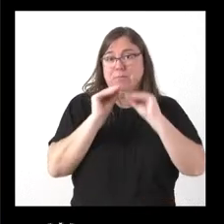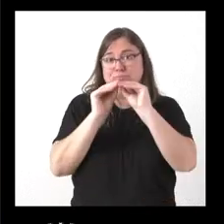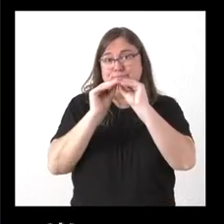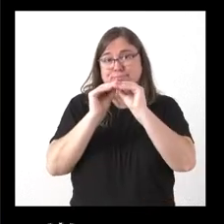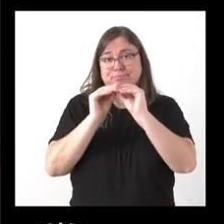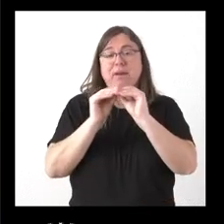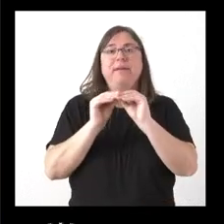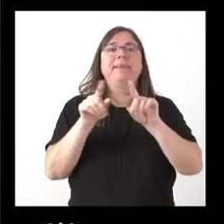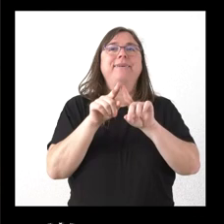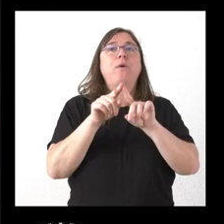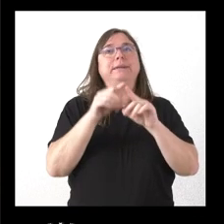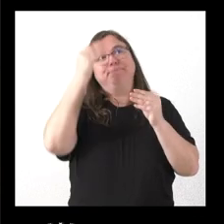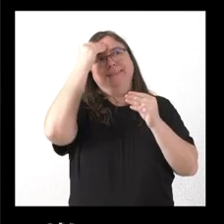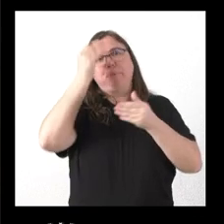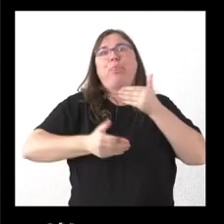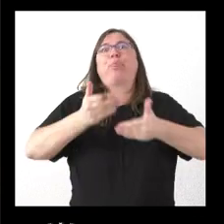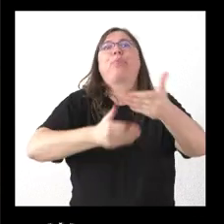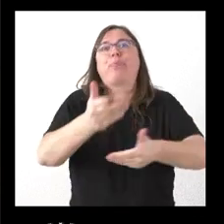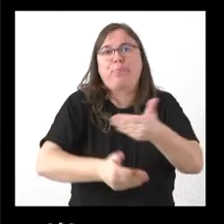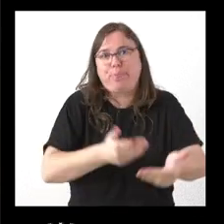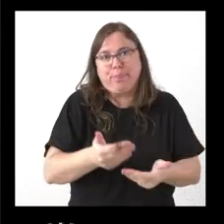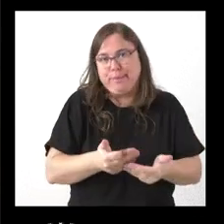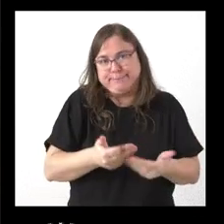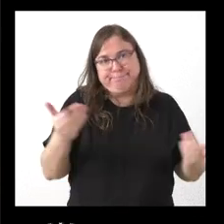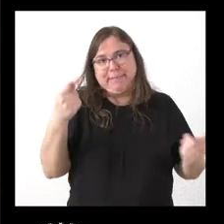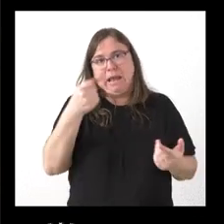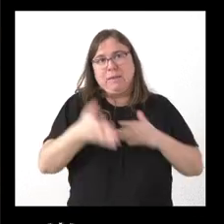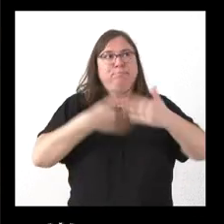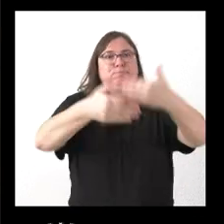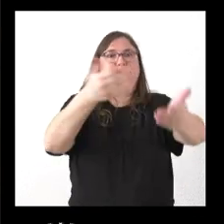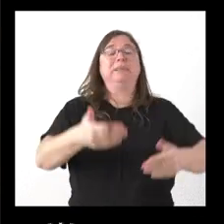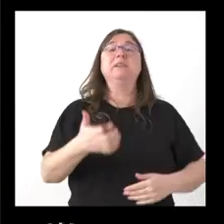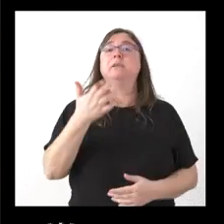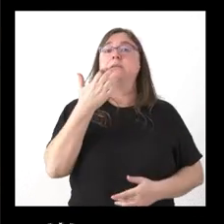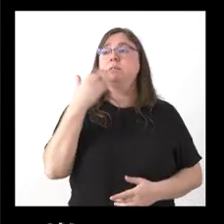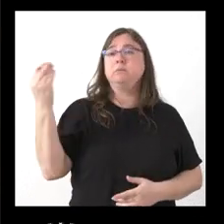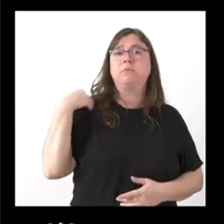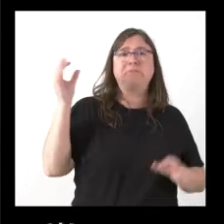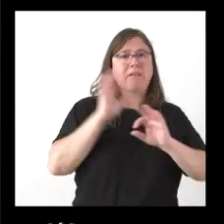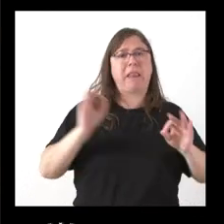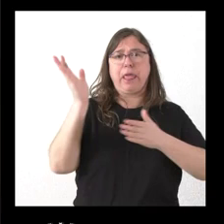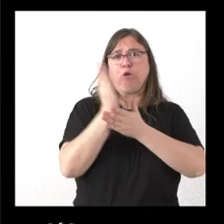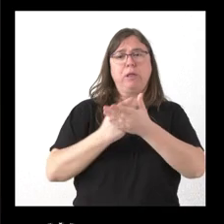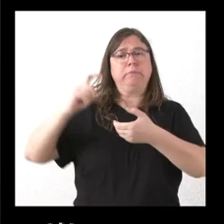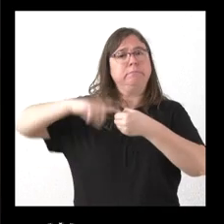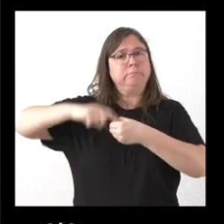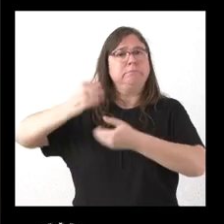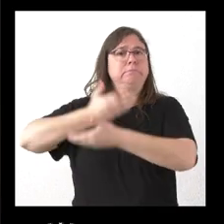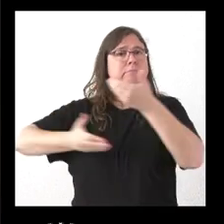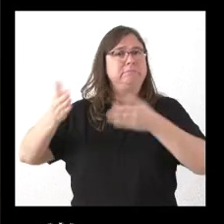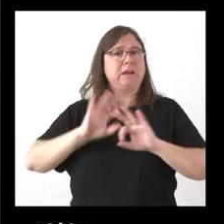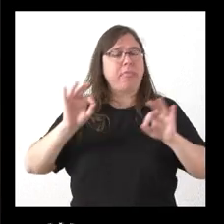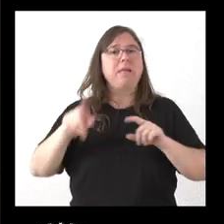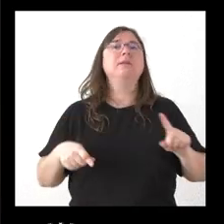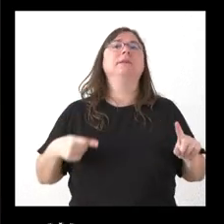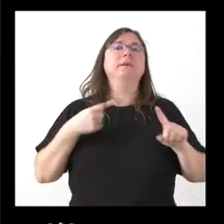hacerlo de forma entendemos que atropellada apresurado Y de forma negativa si la participación de las comunidades autónomas en el fondo y desde luego